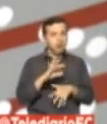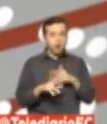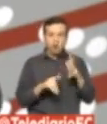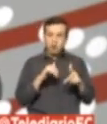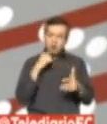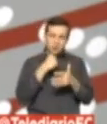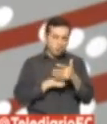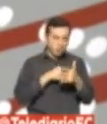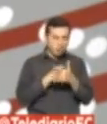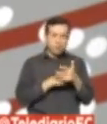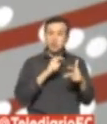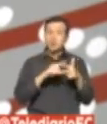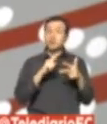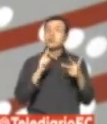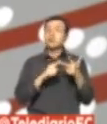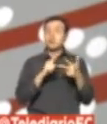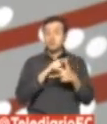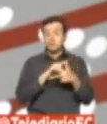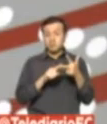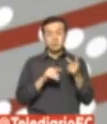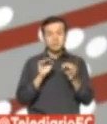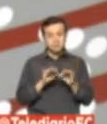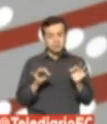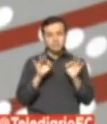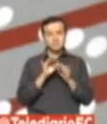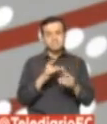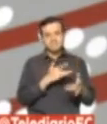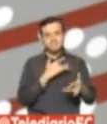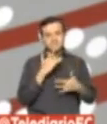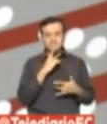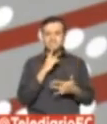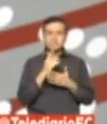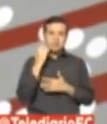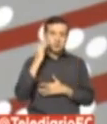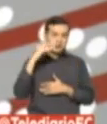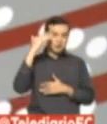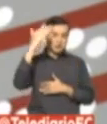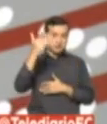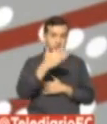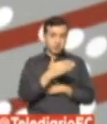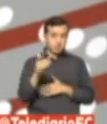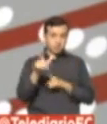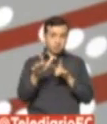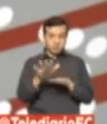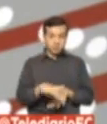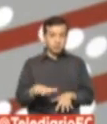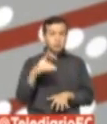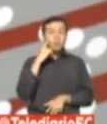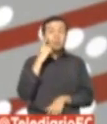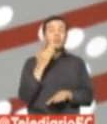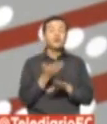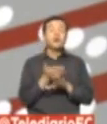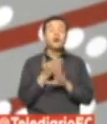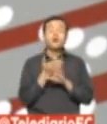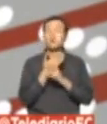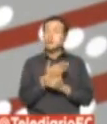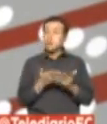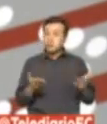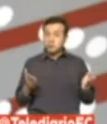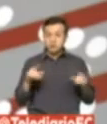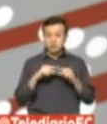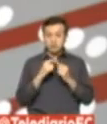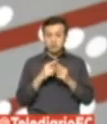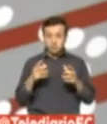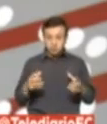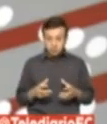corrupción. Fundamentalmente eso es lo que nos anima, y en días posteriores la ciudadanía podrá evidenciar que este